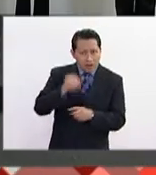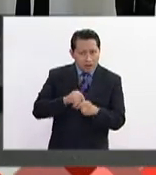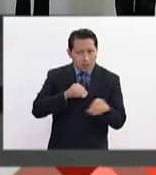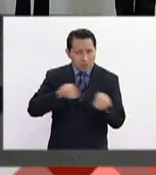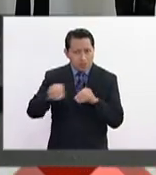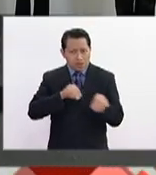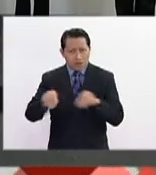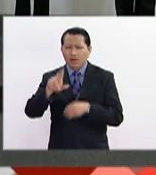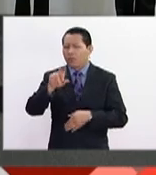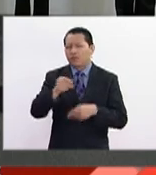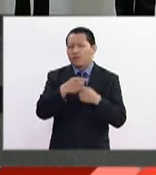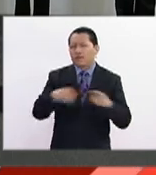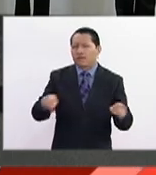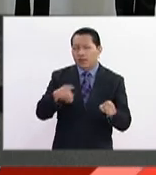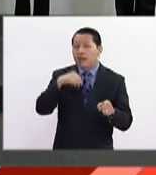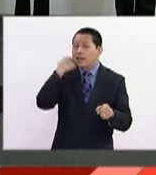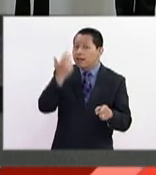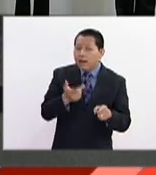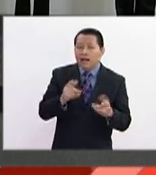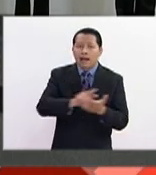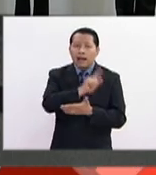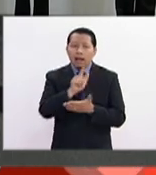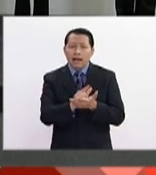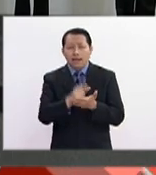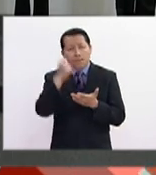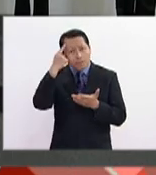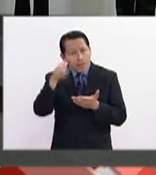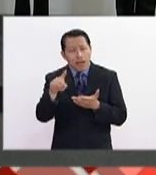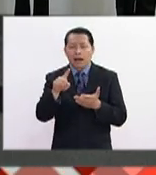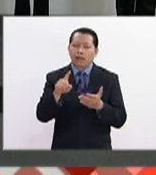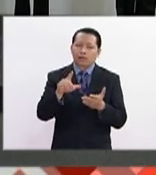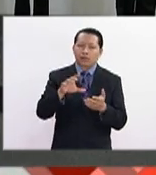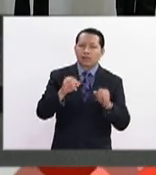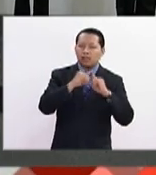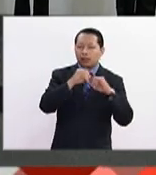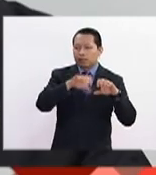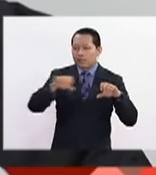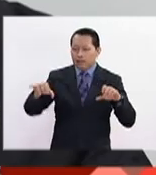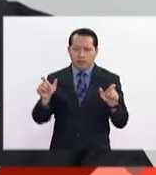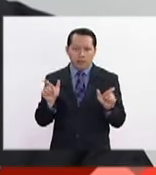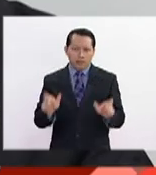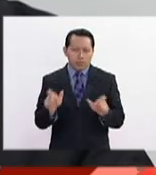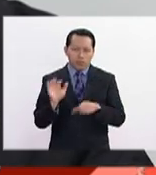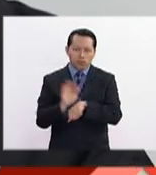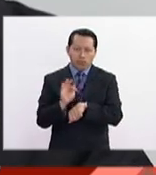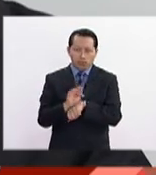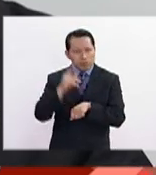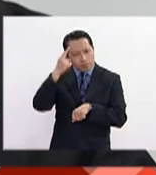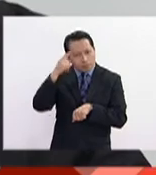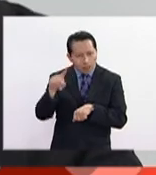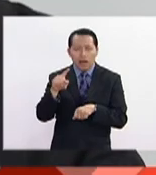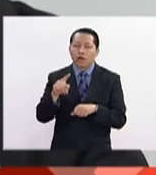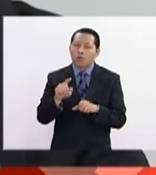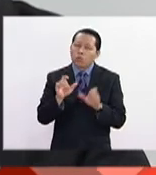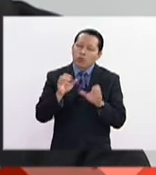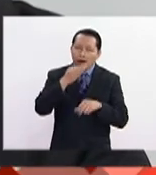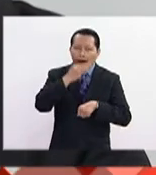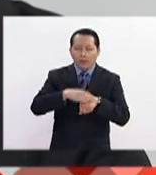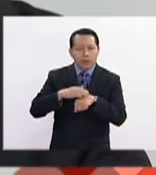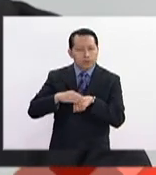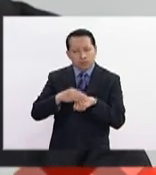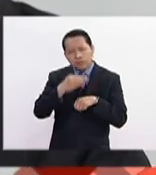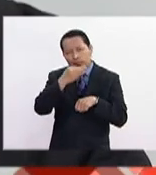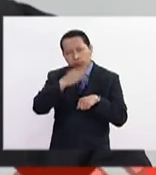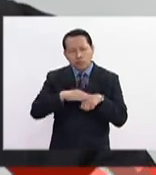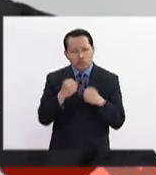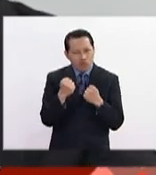lo que plantea es darle un marco normativo a las instituciones de seguridad para regular el uso de la fuerza en beneficio de la sociedad. Dijo